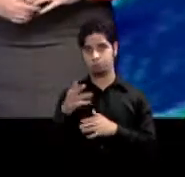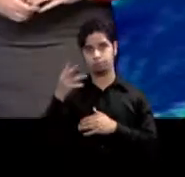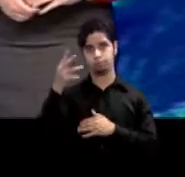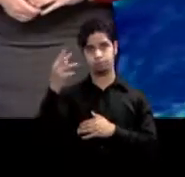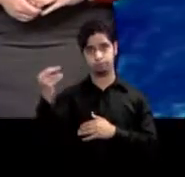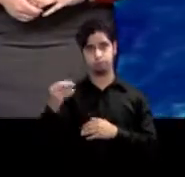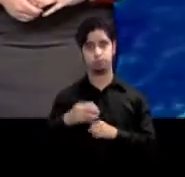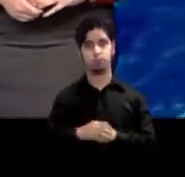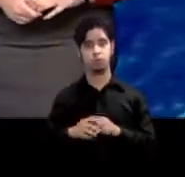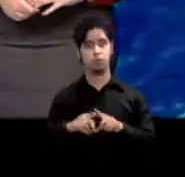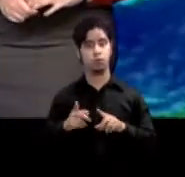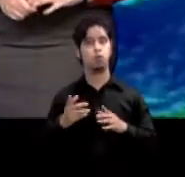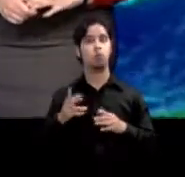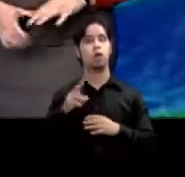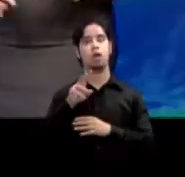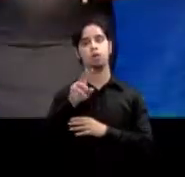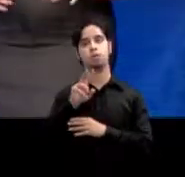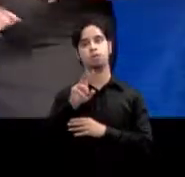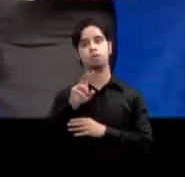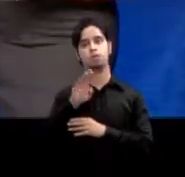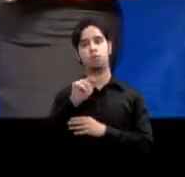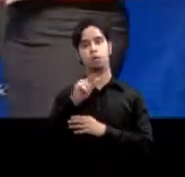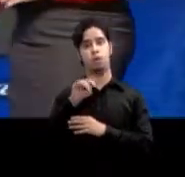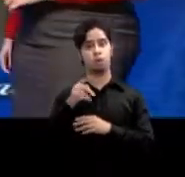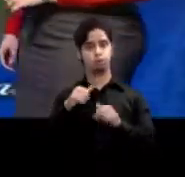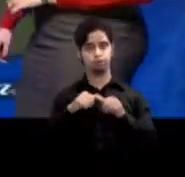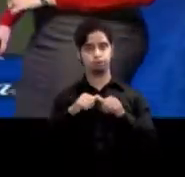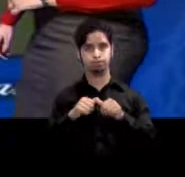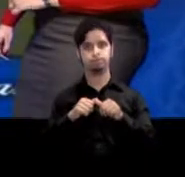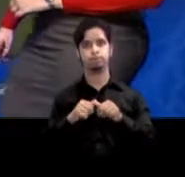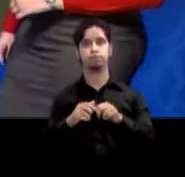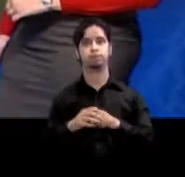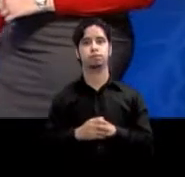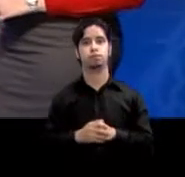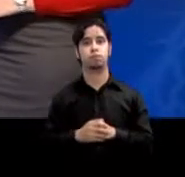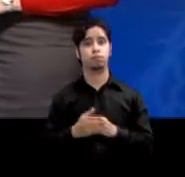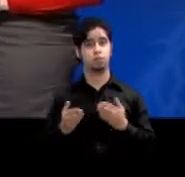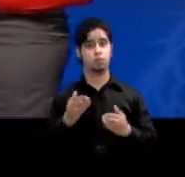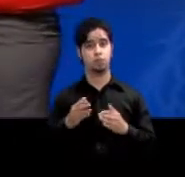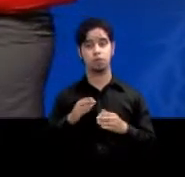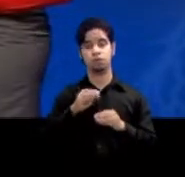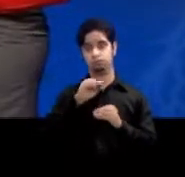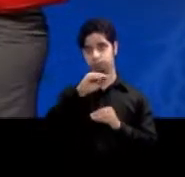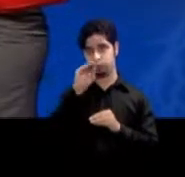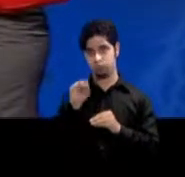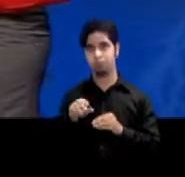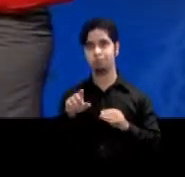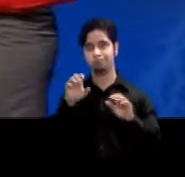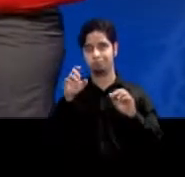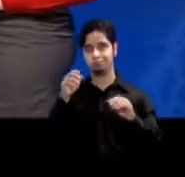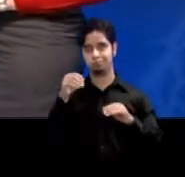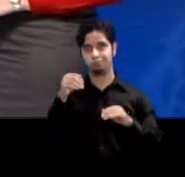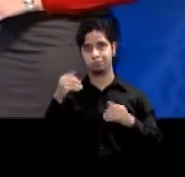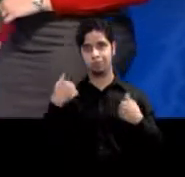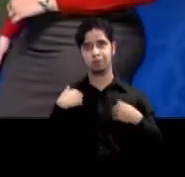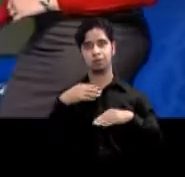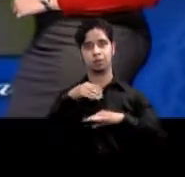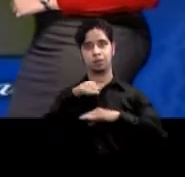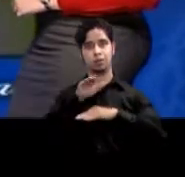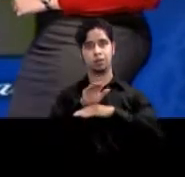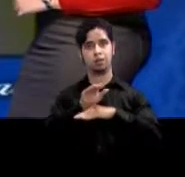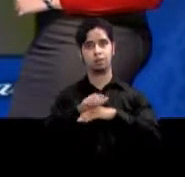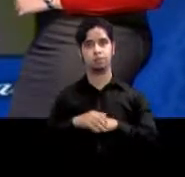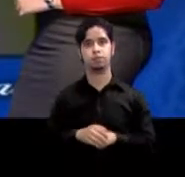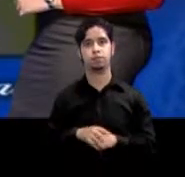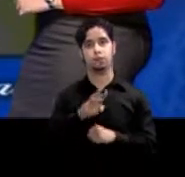vaguada en niveles altos de la atmósfera aún queda. Así que vamos a tener probabilidad de aguaceros durante la tarde, 49% para el sábado